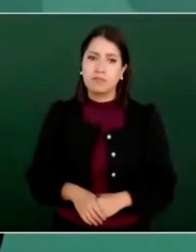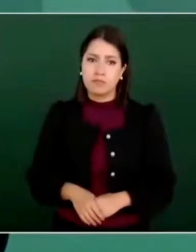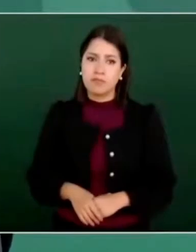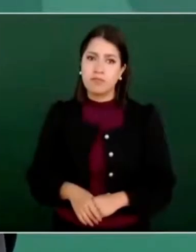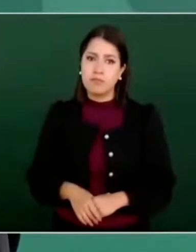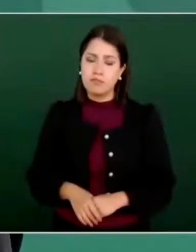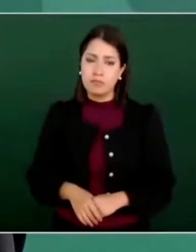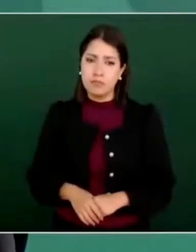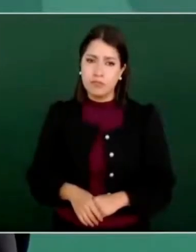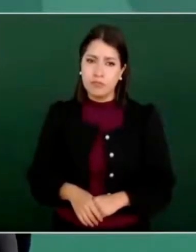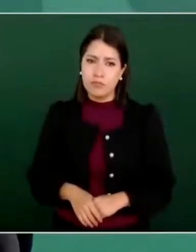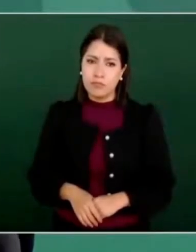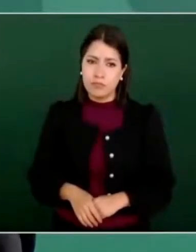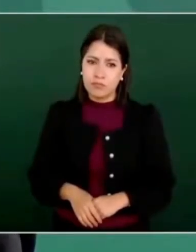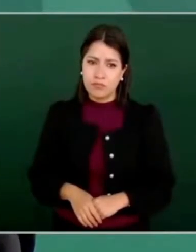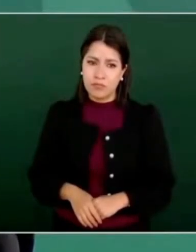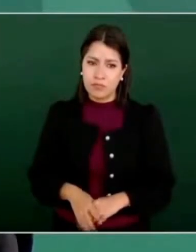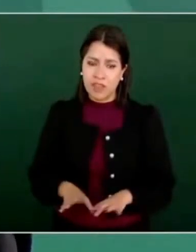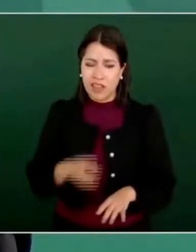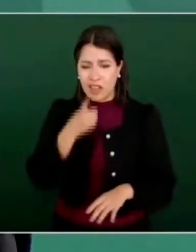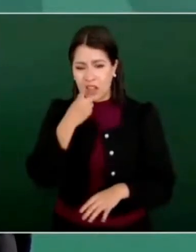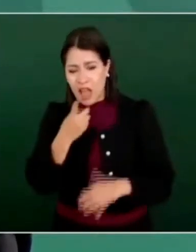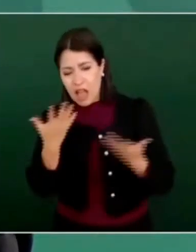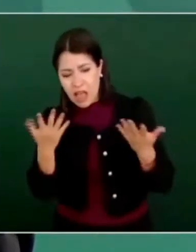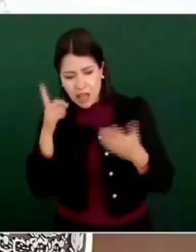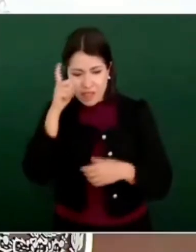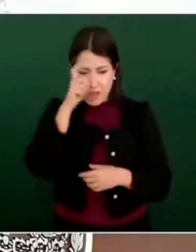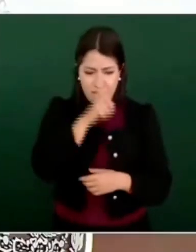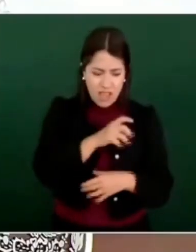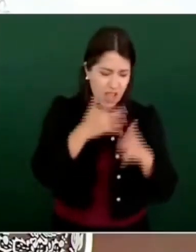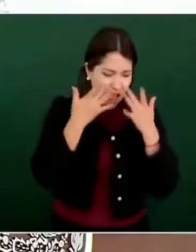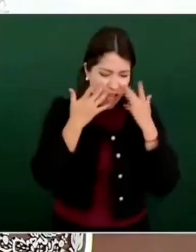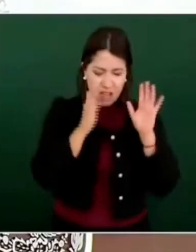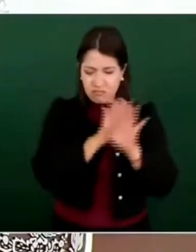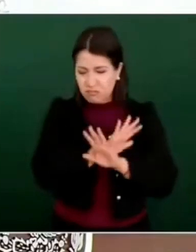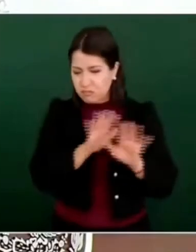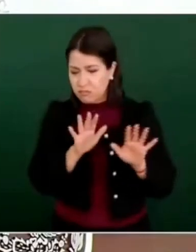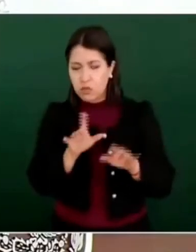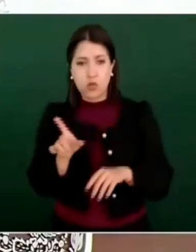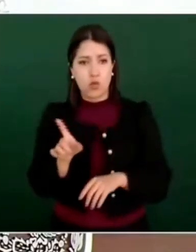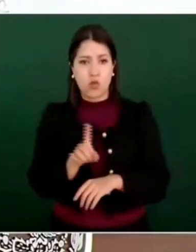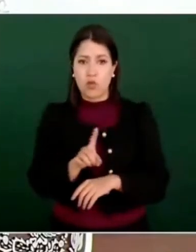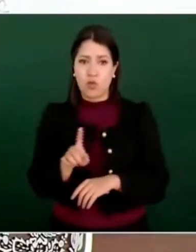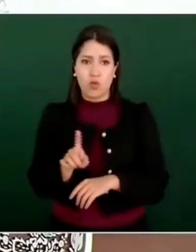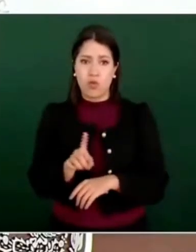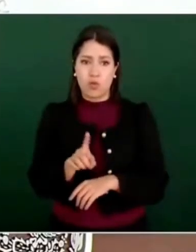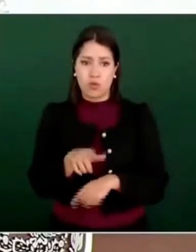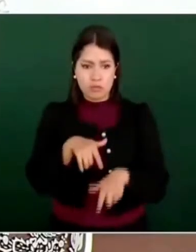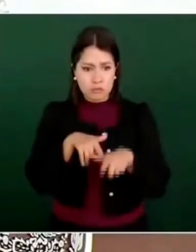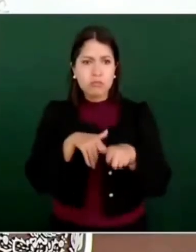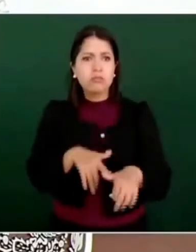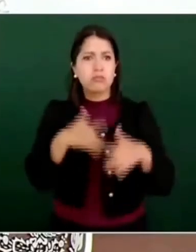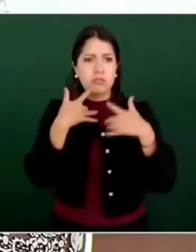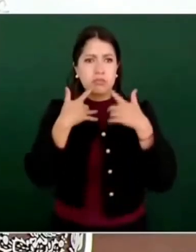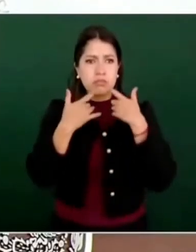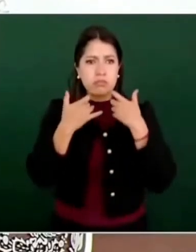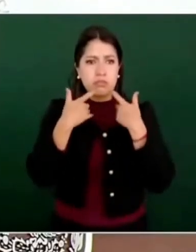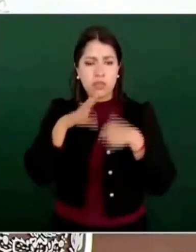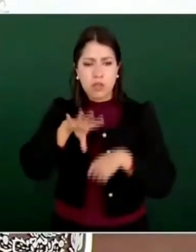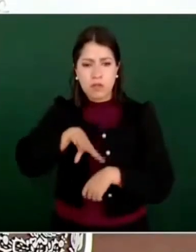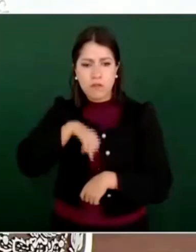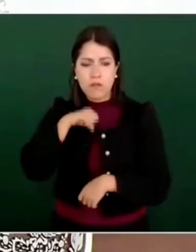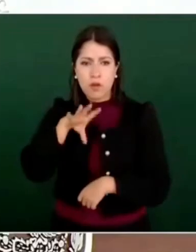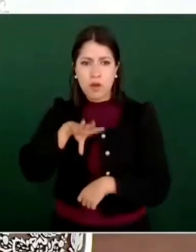No renunciar nunca a las causas por las que se lucha.